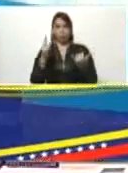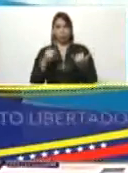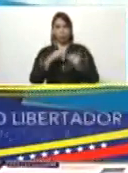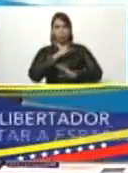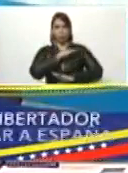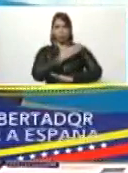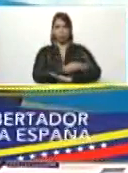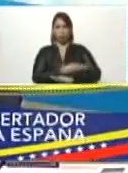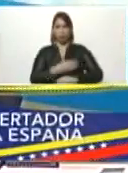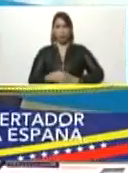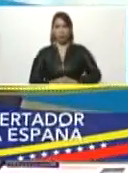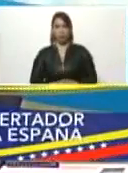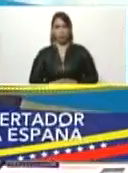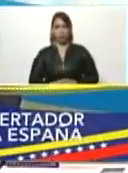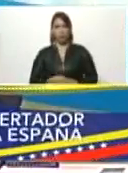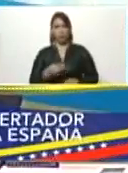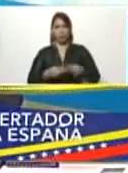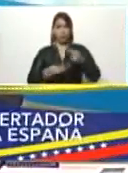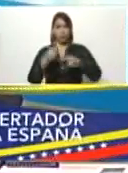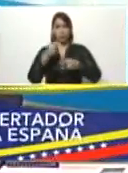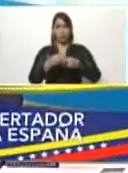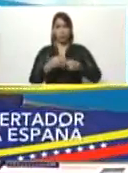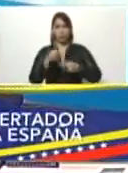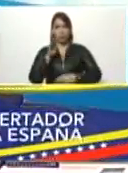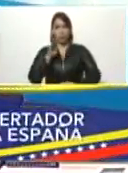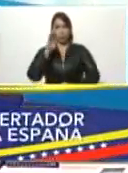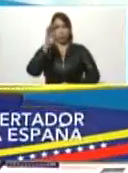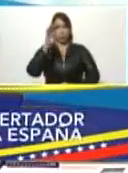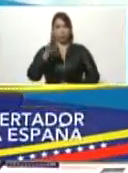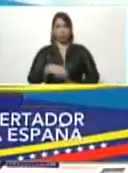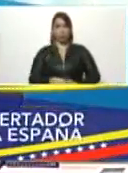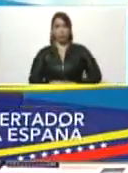fuerza constructora del futuro.